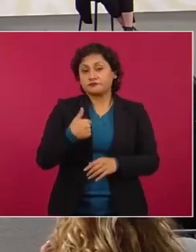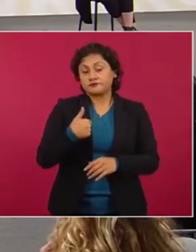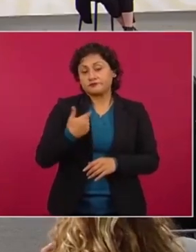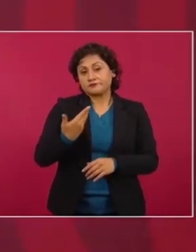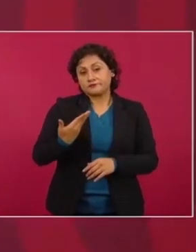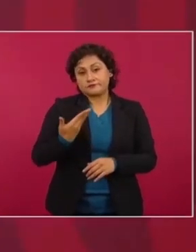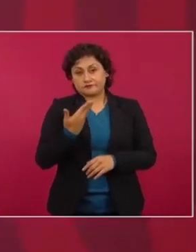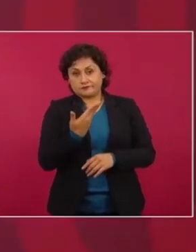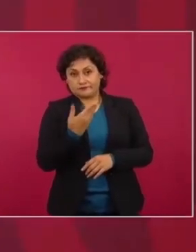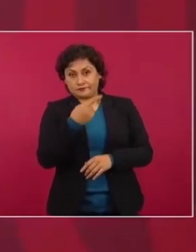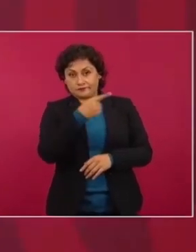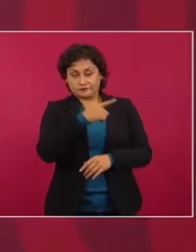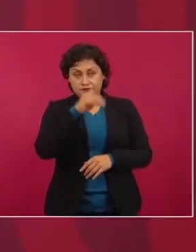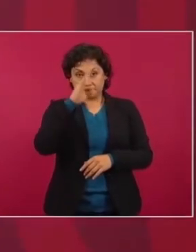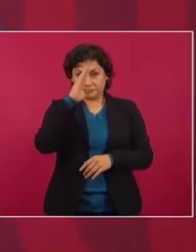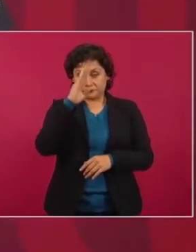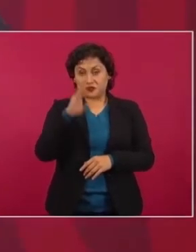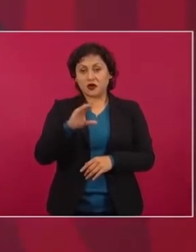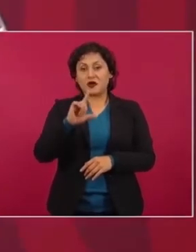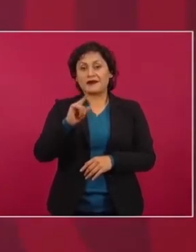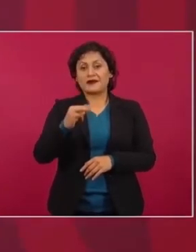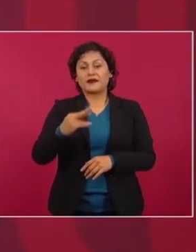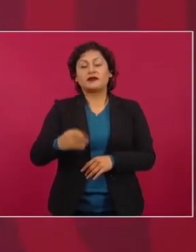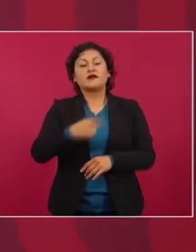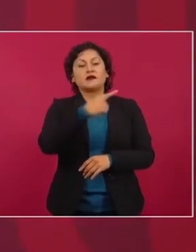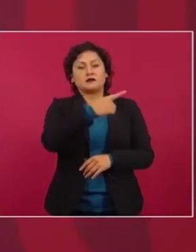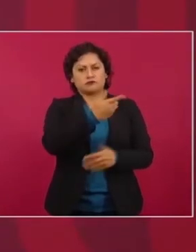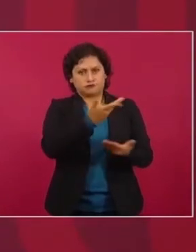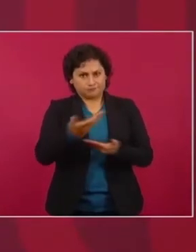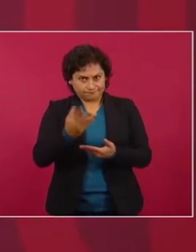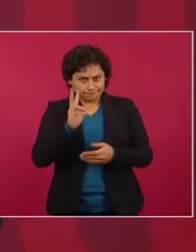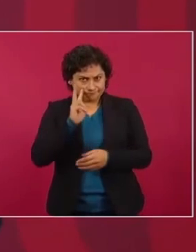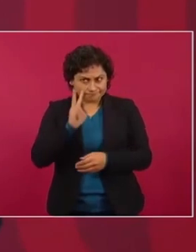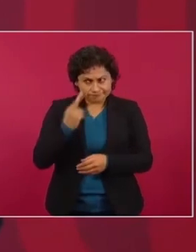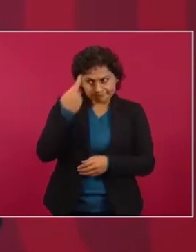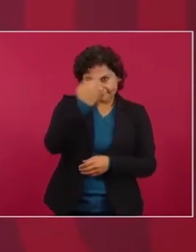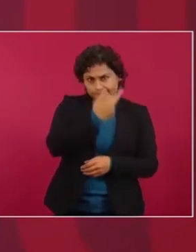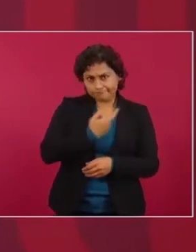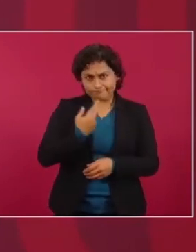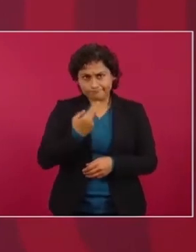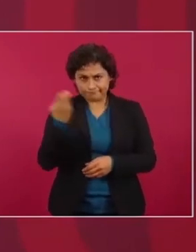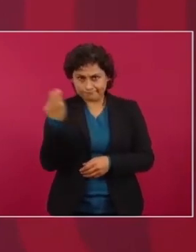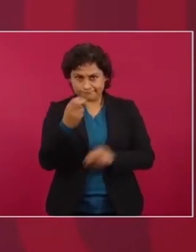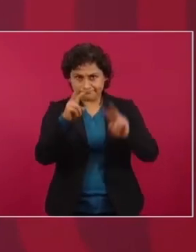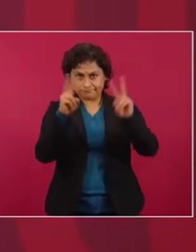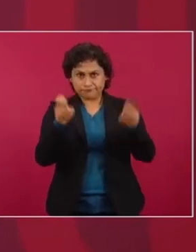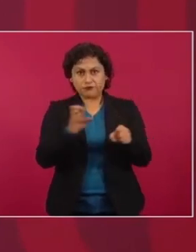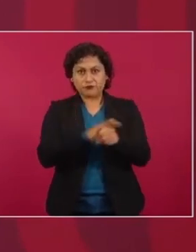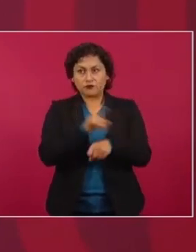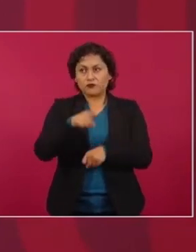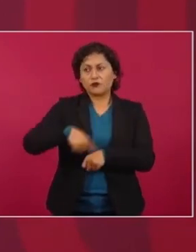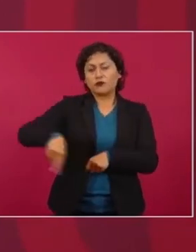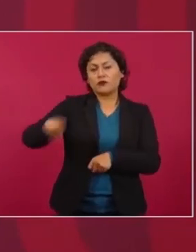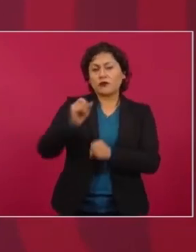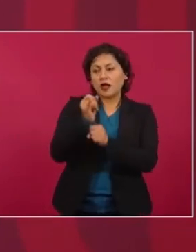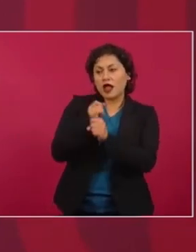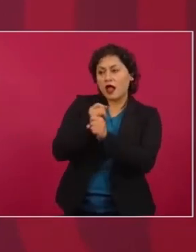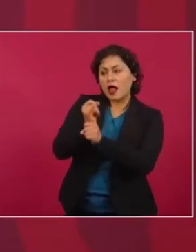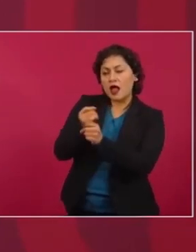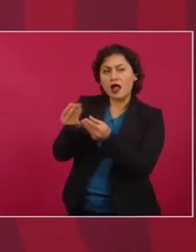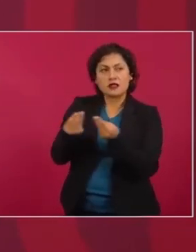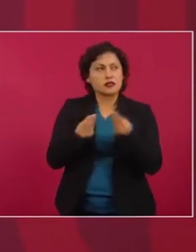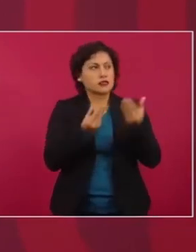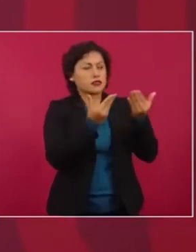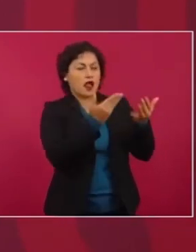el presidente de méxico andrés manuel lópez obrador calificó de injerencia una publicación en twitter del